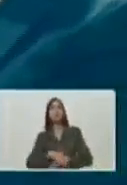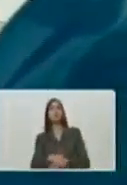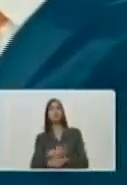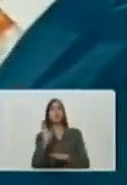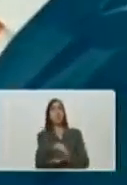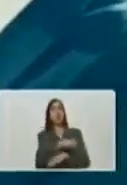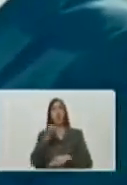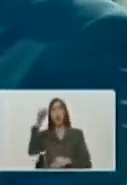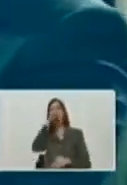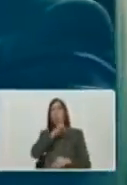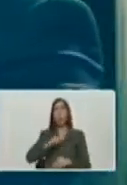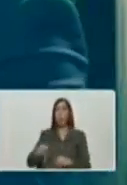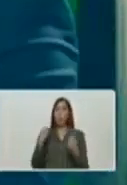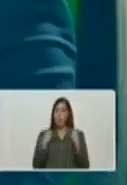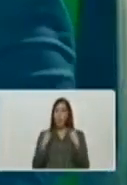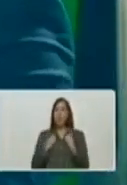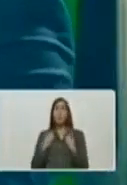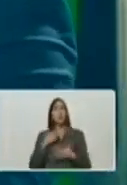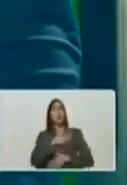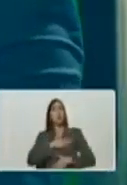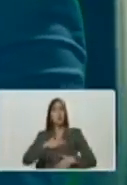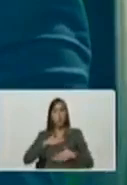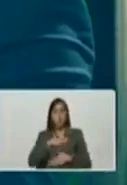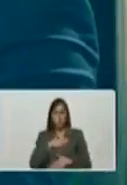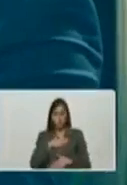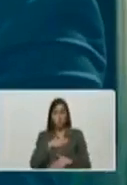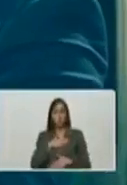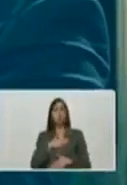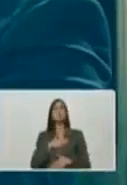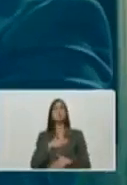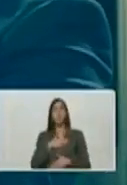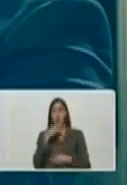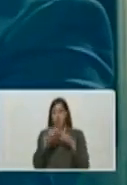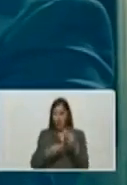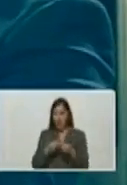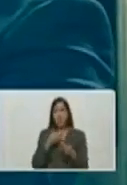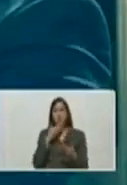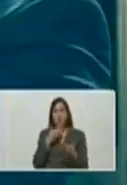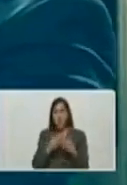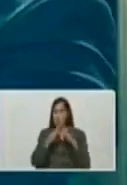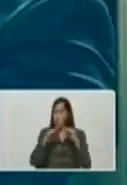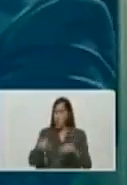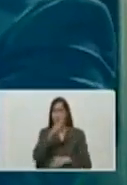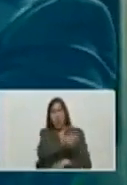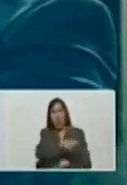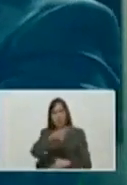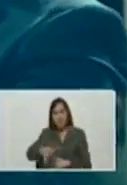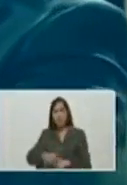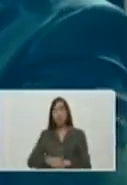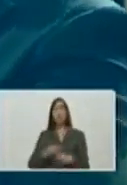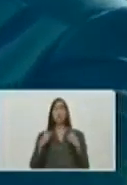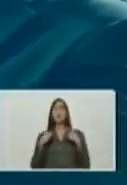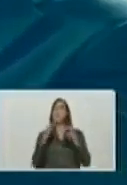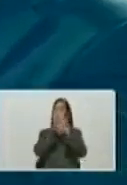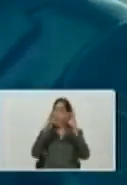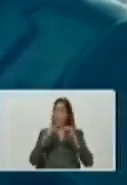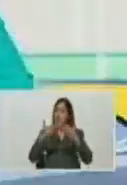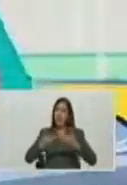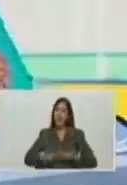vida hay que gozarla. Pero ciertamente, presidente, hay que ser bien agradecidos con las personas que la hacen la vida más feliz a uno. Gracias. Un